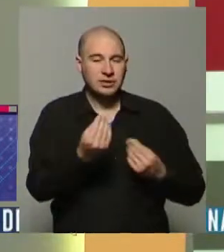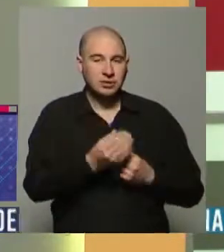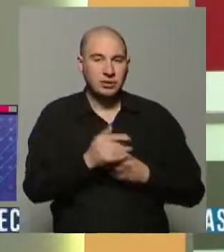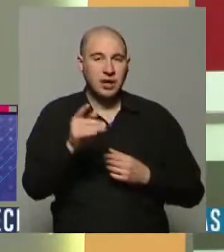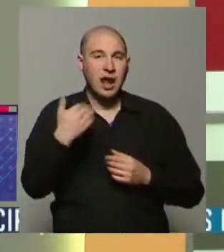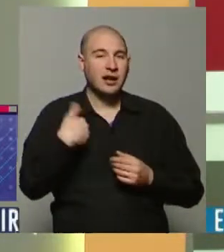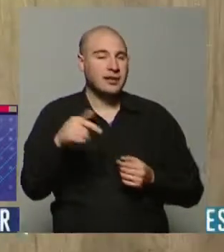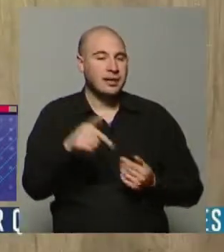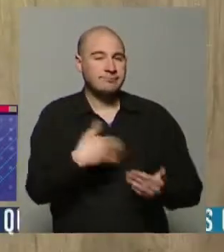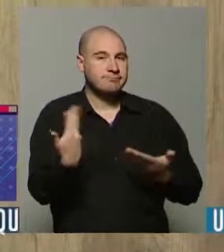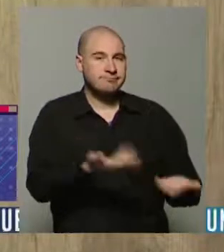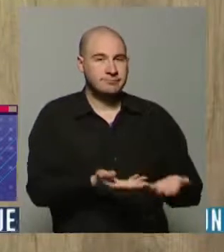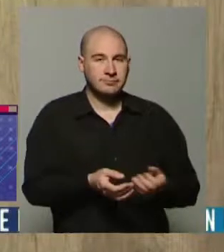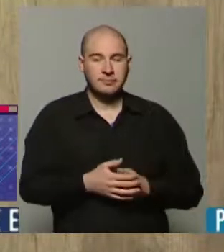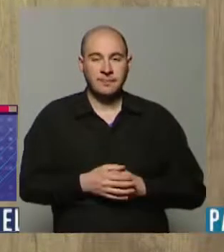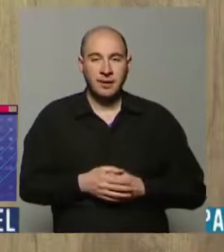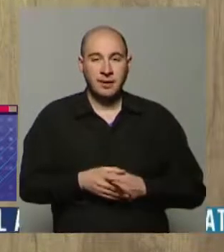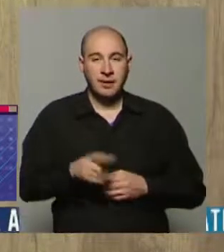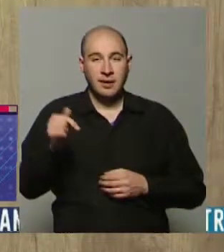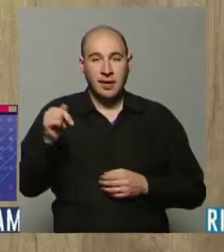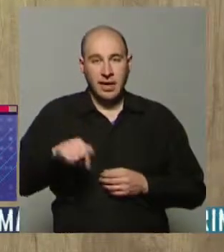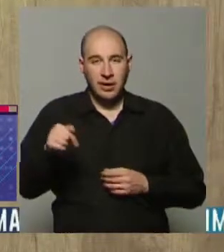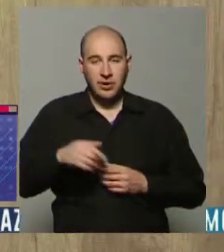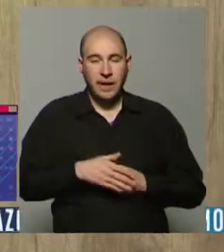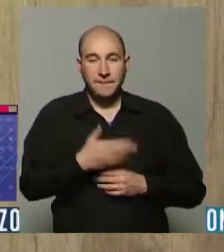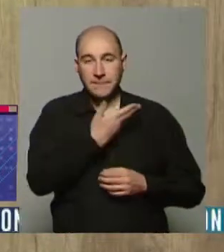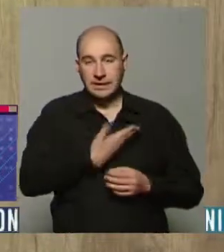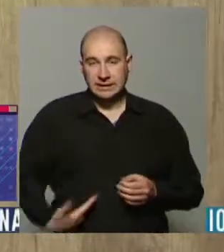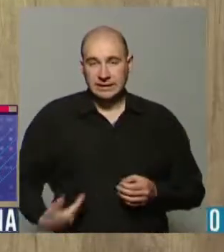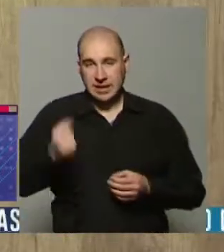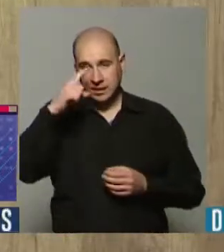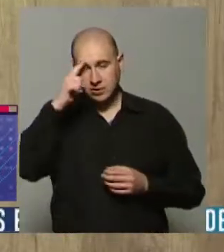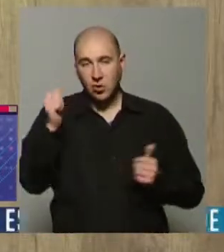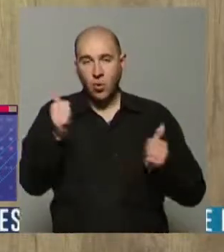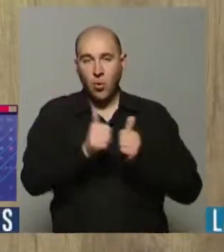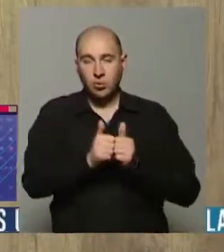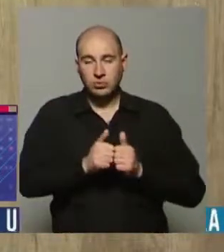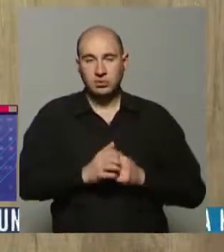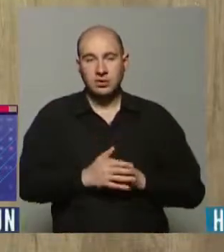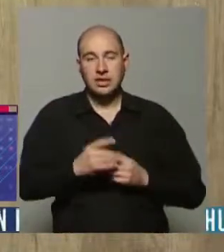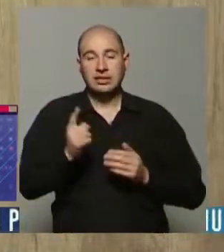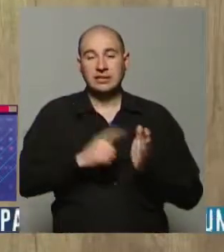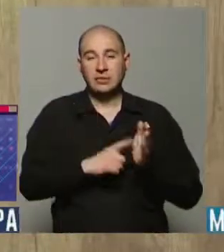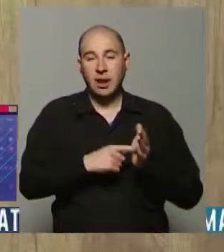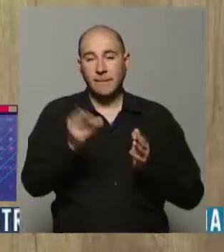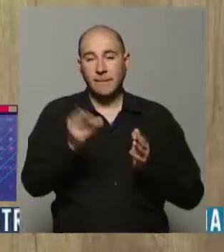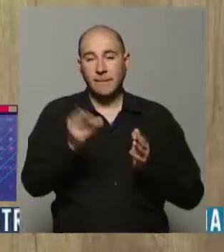que vos mencionás que son sin duda las malas señales de la situación que vivimos en la Argentina. Y hablando de señales, hay que decir